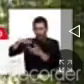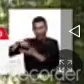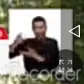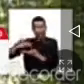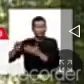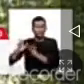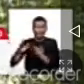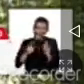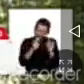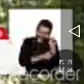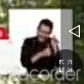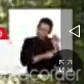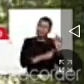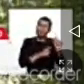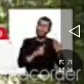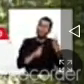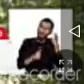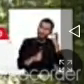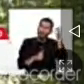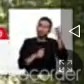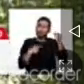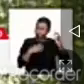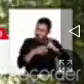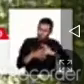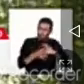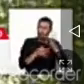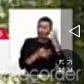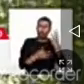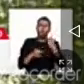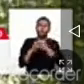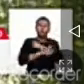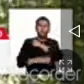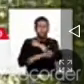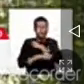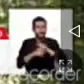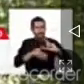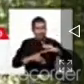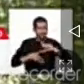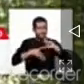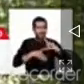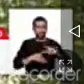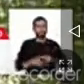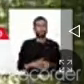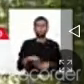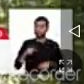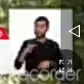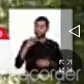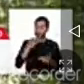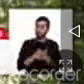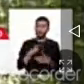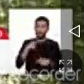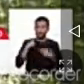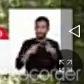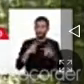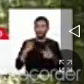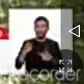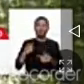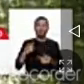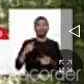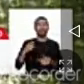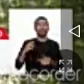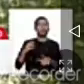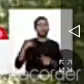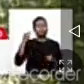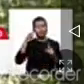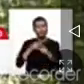futuro que nos unía a estos cuatro países latinoamericanos. Bien ha dicho el canciller García Belaúnde, el